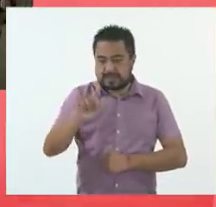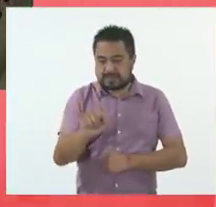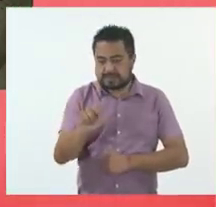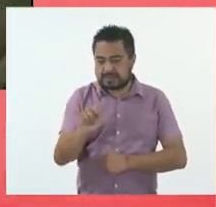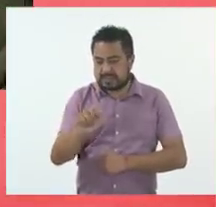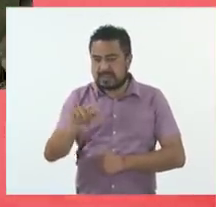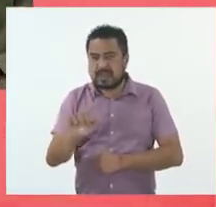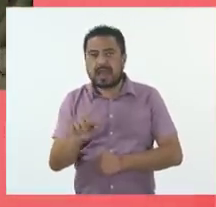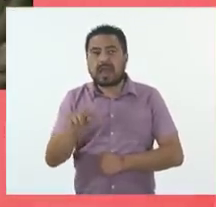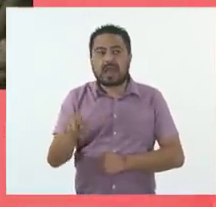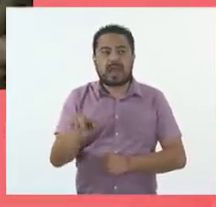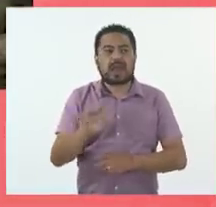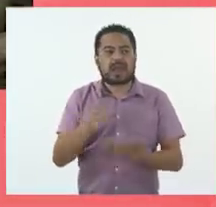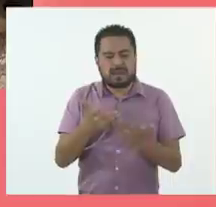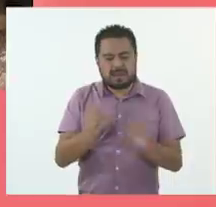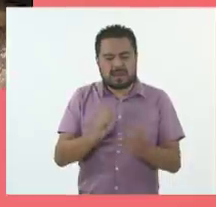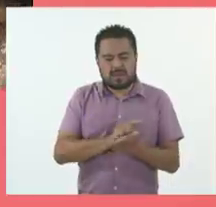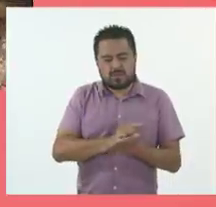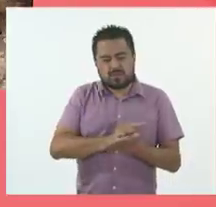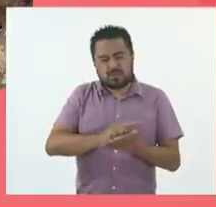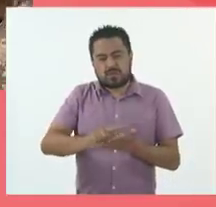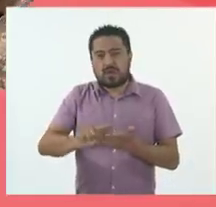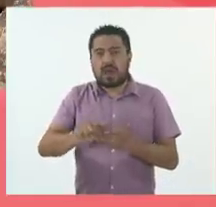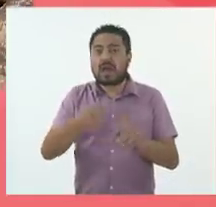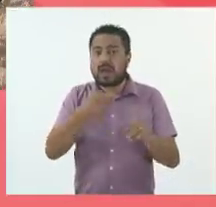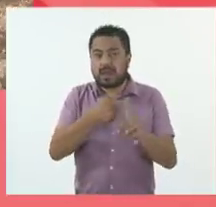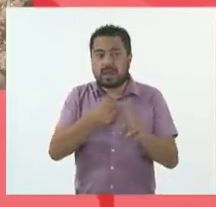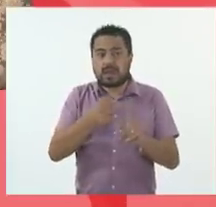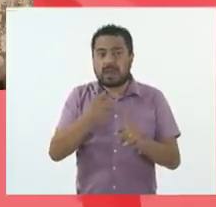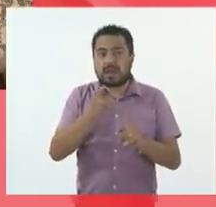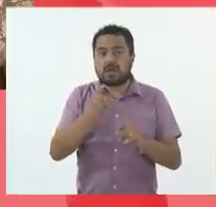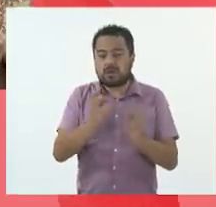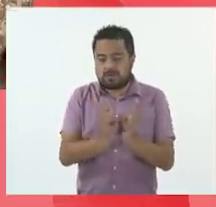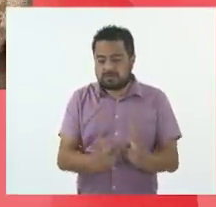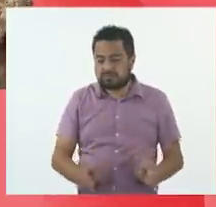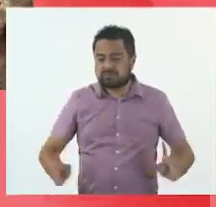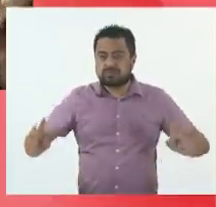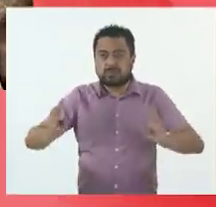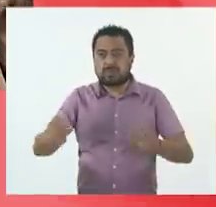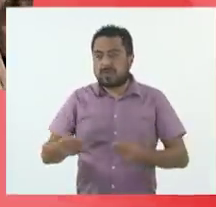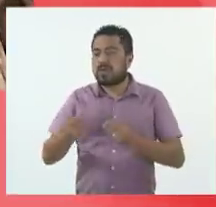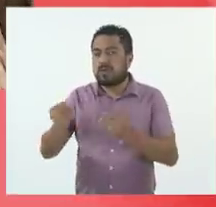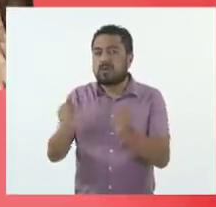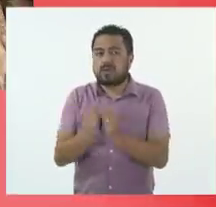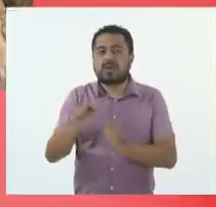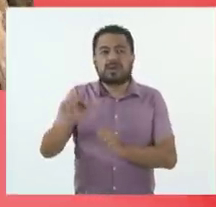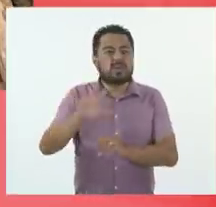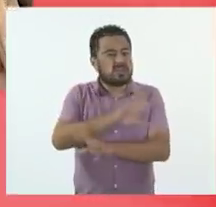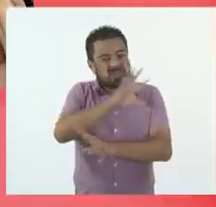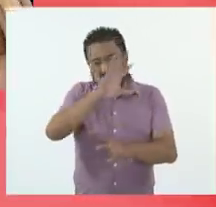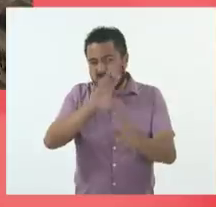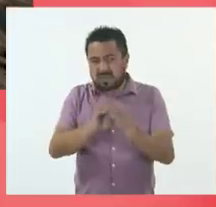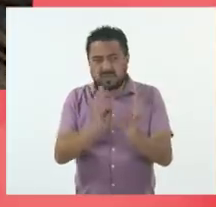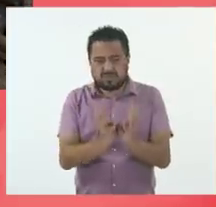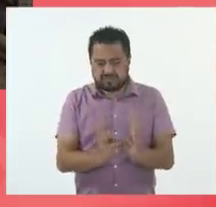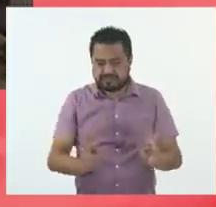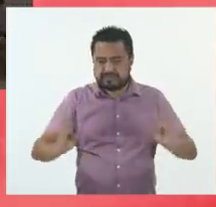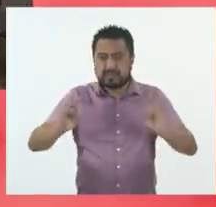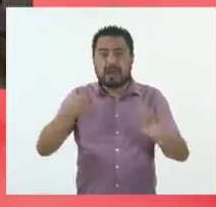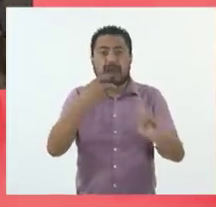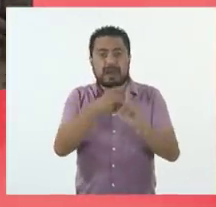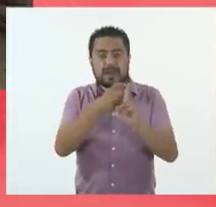ver el iscle ya limpio, ¿eh? Así es como llega la penca con usted. Aquí llegan, mire, todas estas pencas de